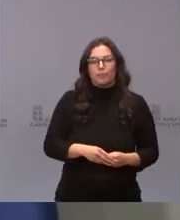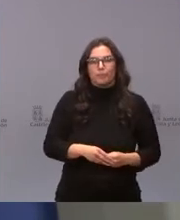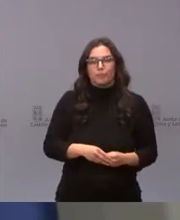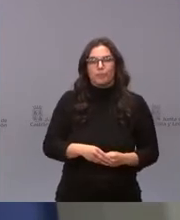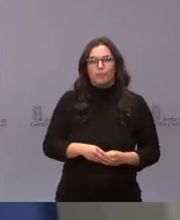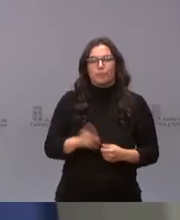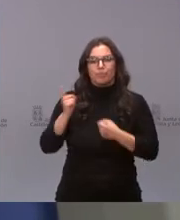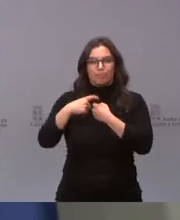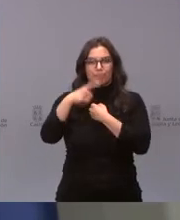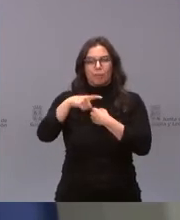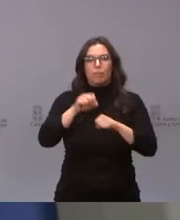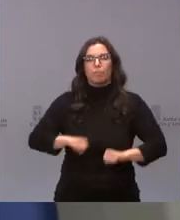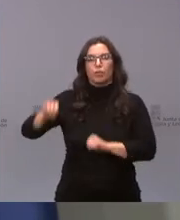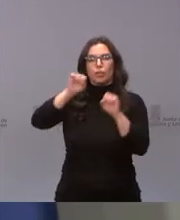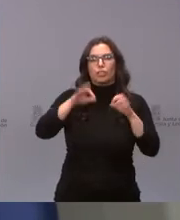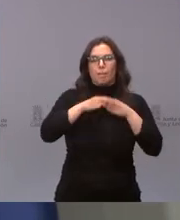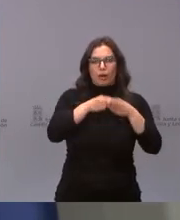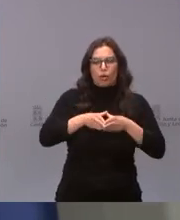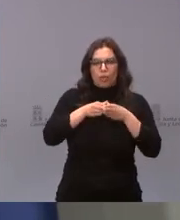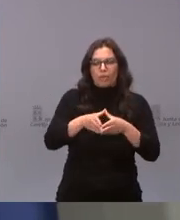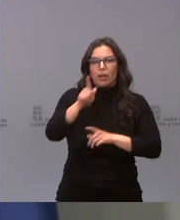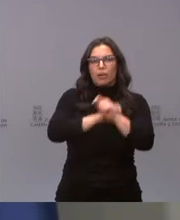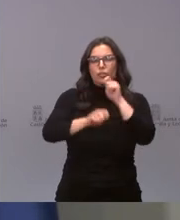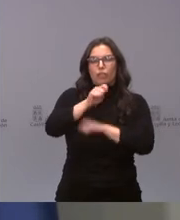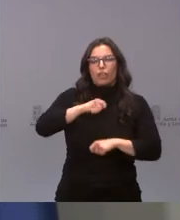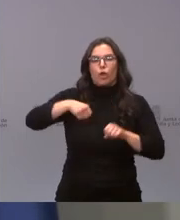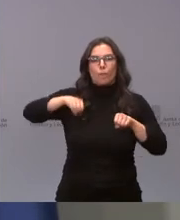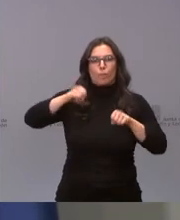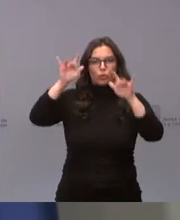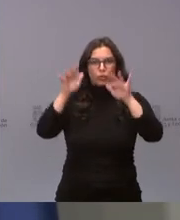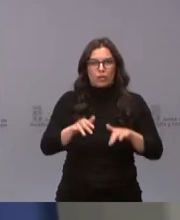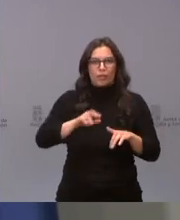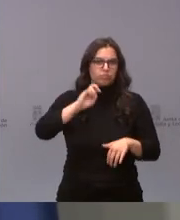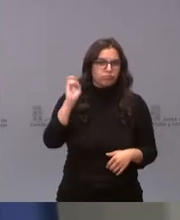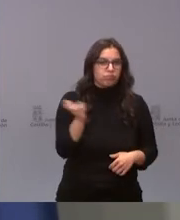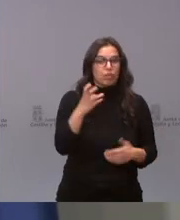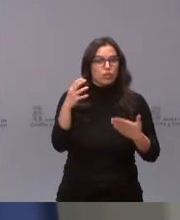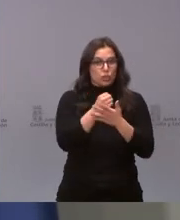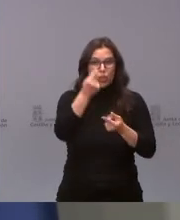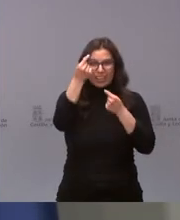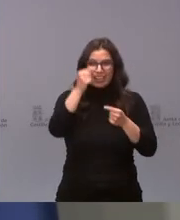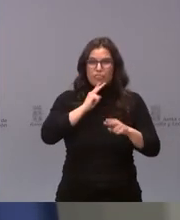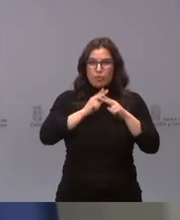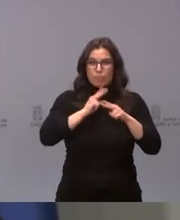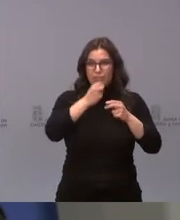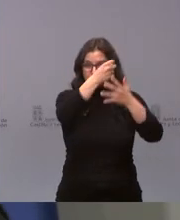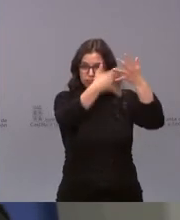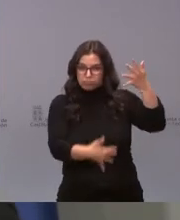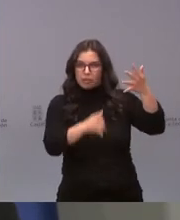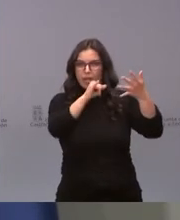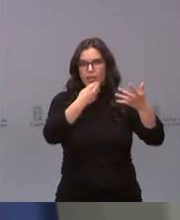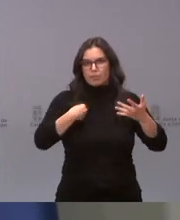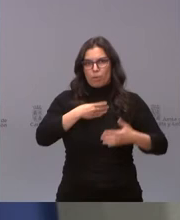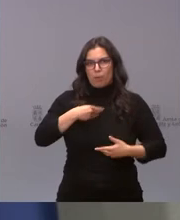los miembros de protección del Barco de Ávila, la Asociación Motonieve de Urbón. Todas estas las tienen detalladas con las subvenciones en la nota